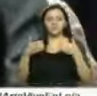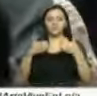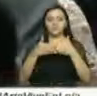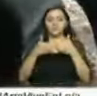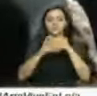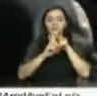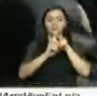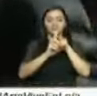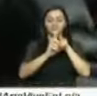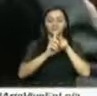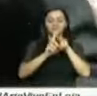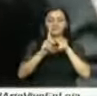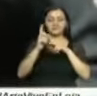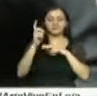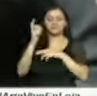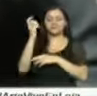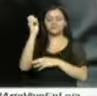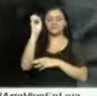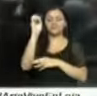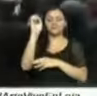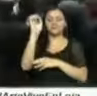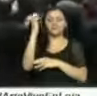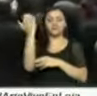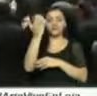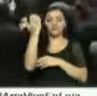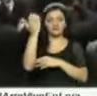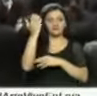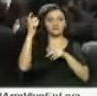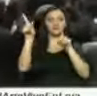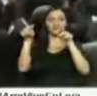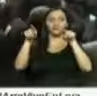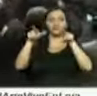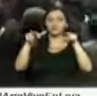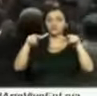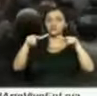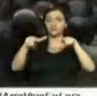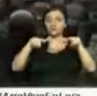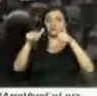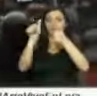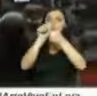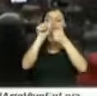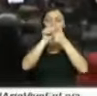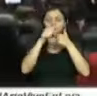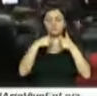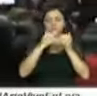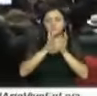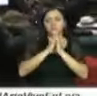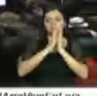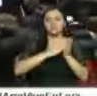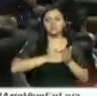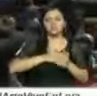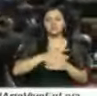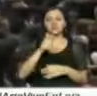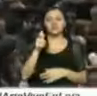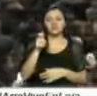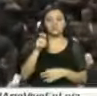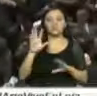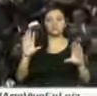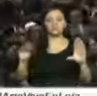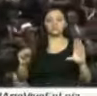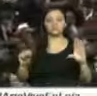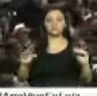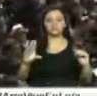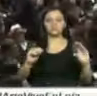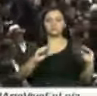emergencia. Visualice la más cercana a su ubicación. Pedimos el favor de apagar sus celulares.